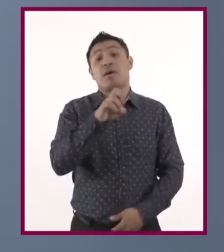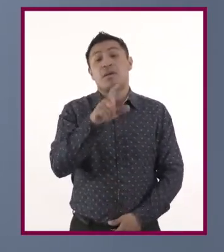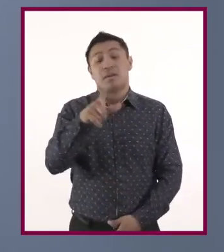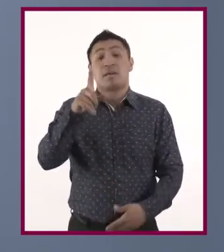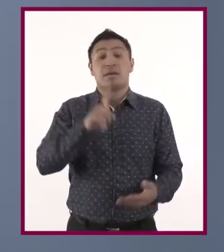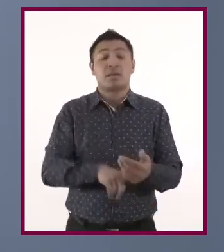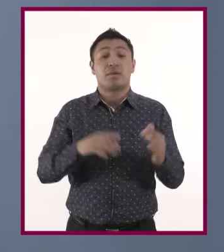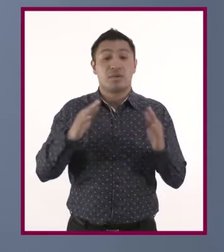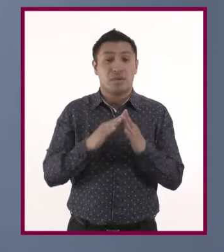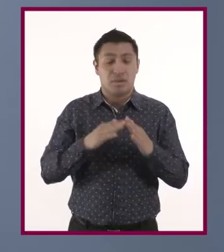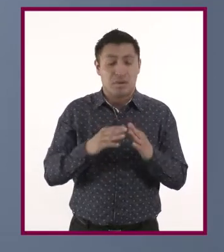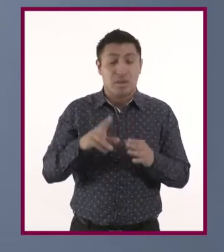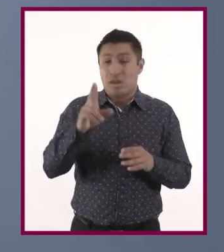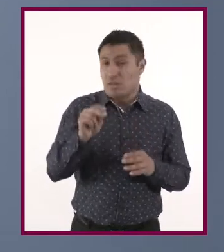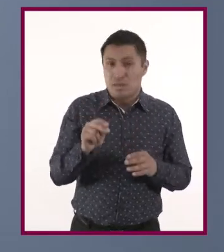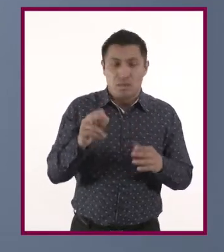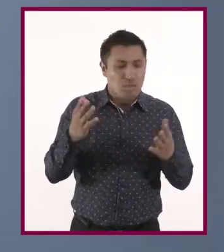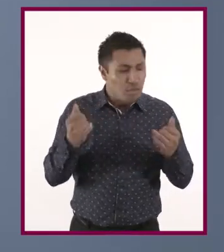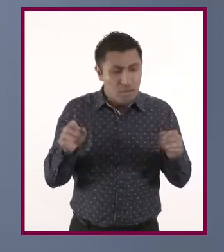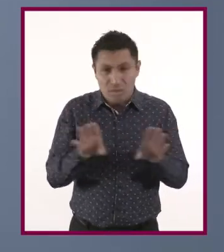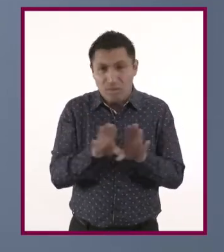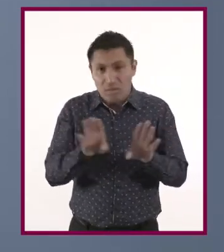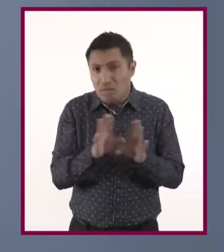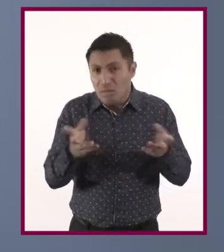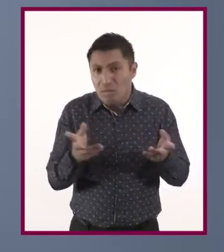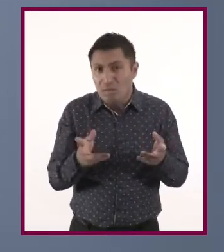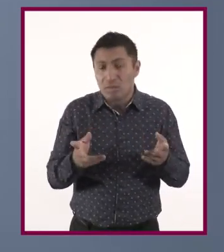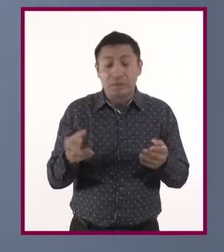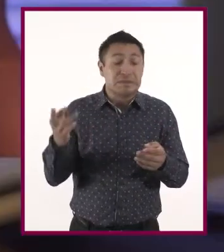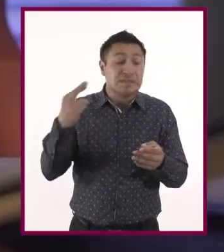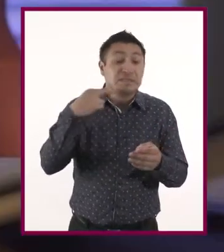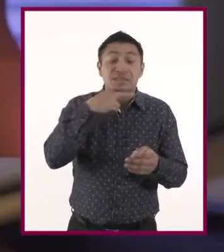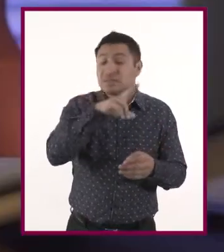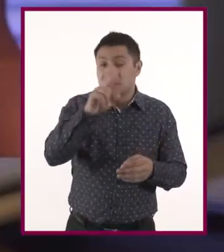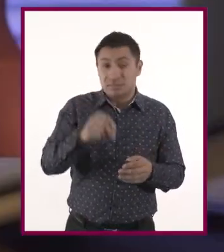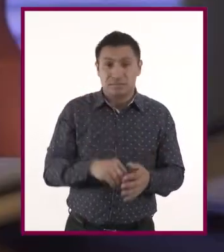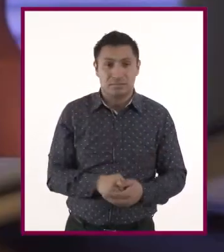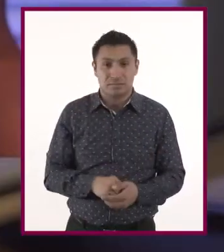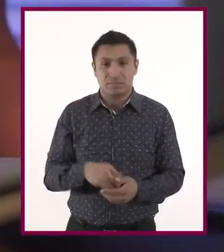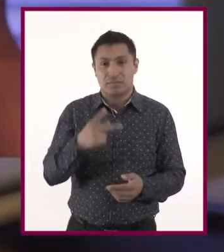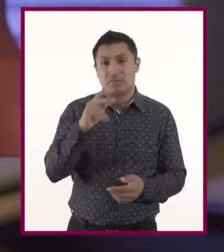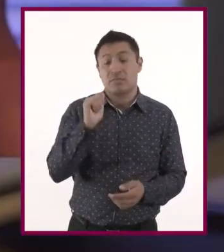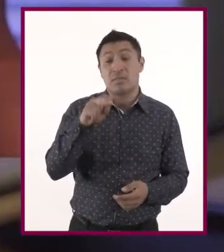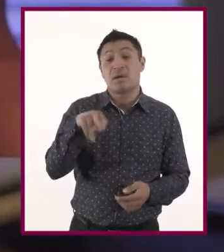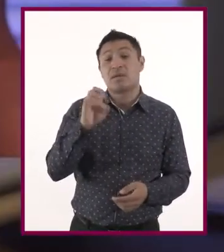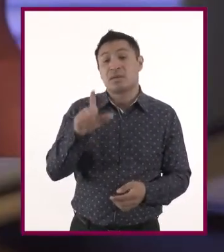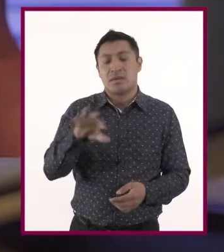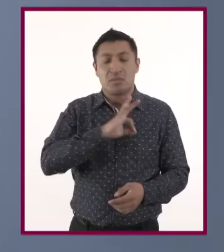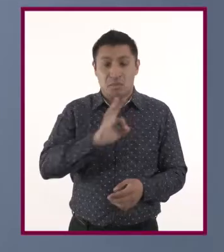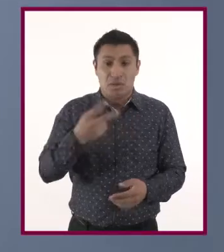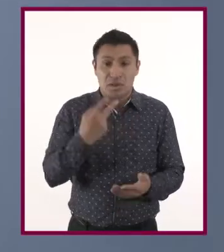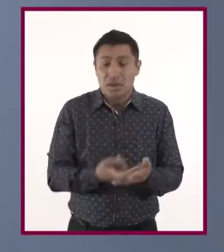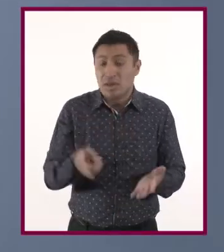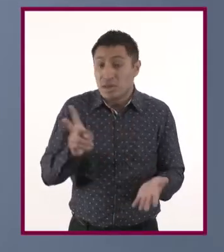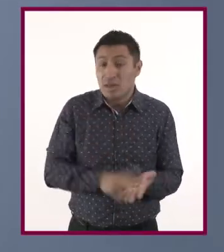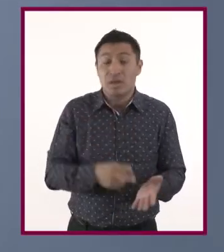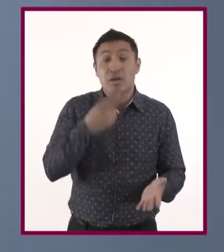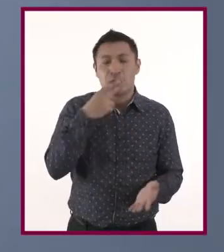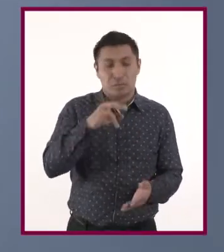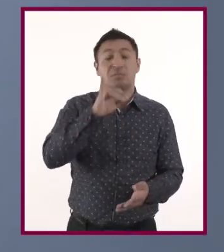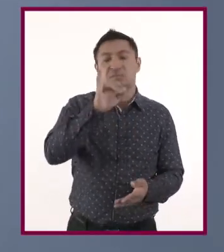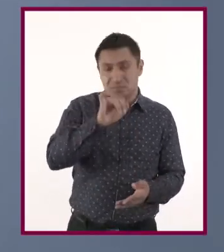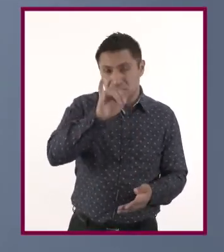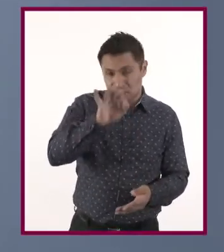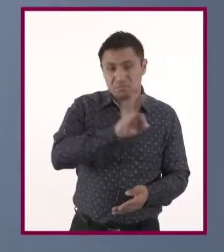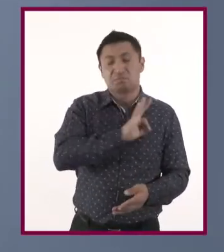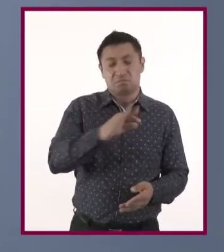casas, no hay un impacto inmediato. ¿Los paneles solares se pueden reciclar? Sí, en efecto, los paneles